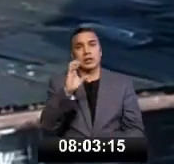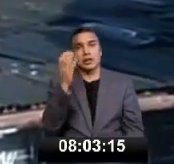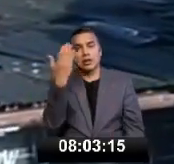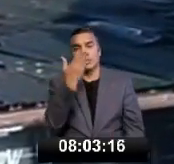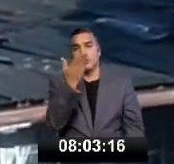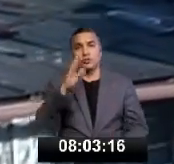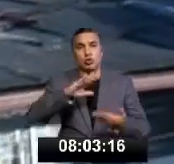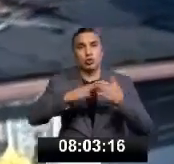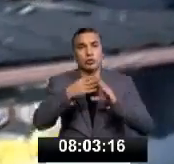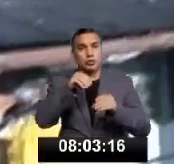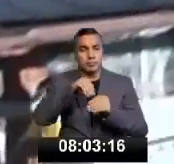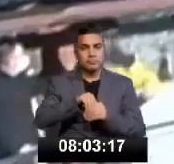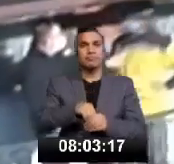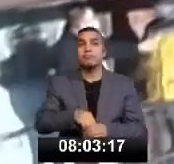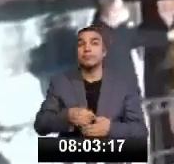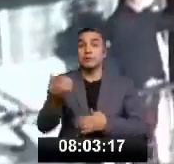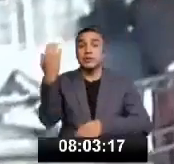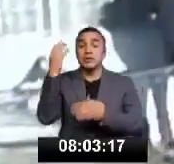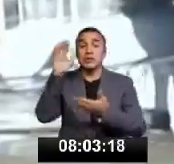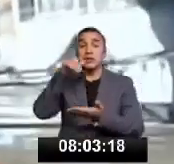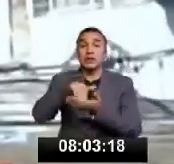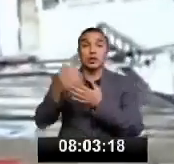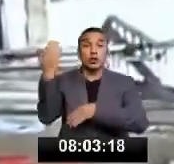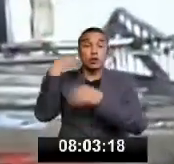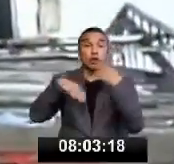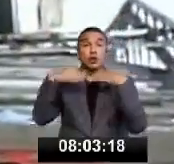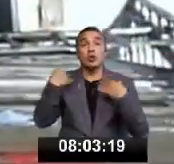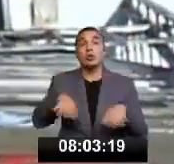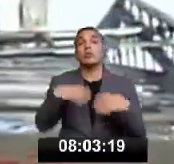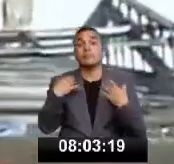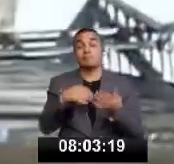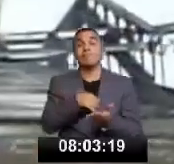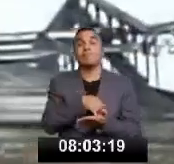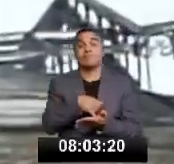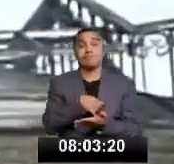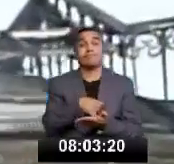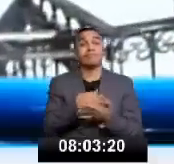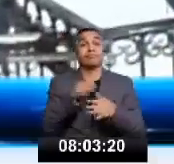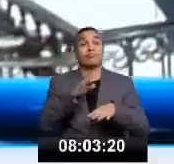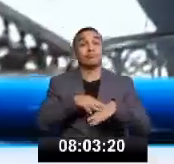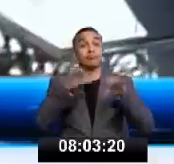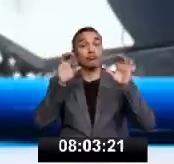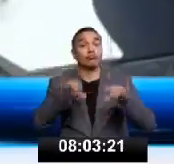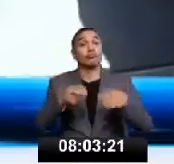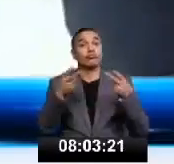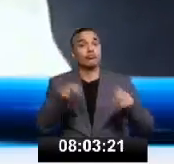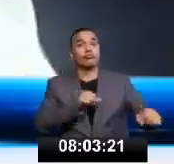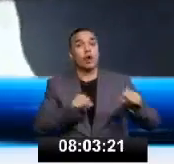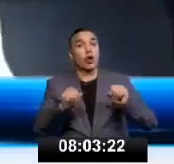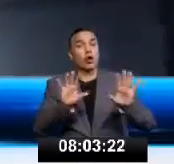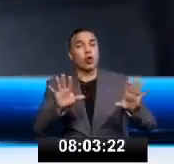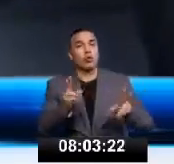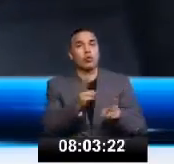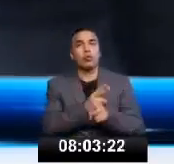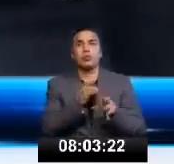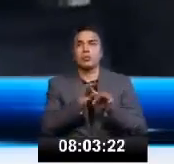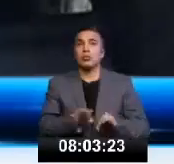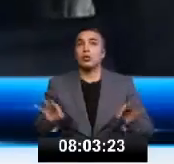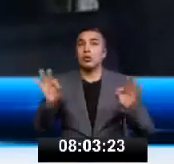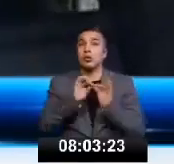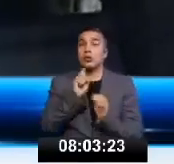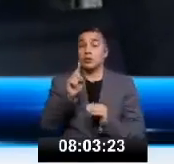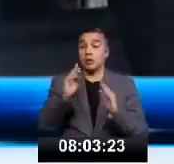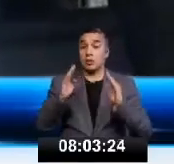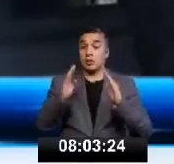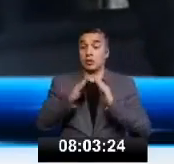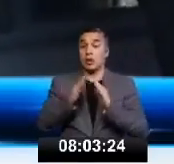en la comunidad. El centro histórico de Quito es altamente vulnerable, sobre todo a las lluvias y a los sismos. Es importante señalar que